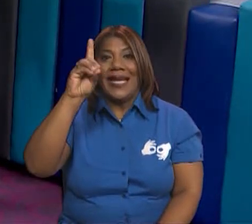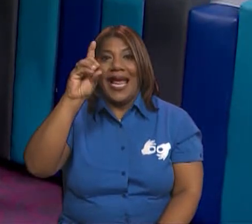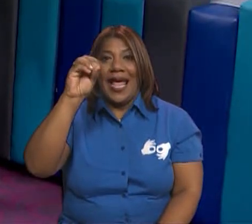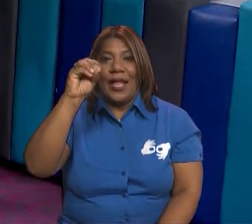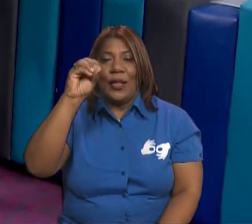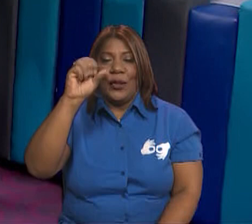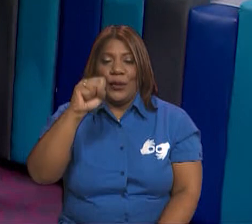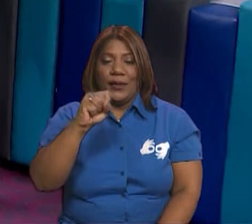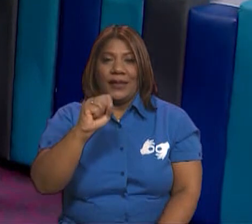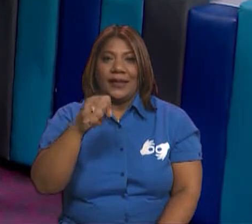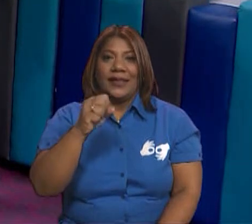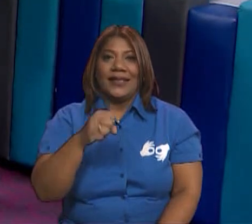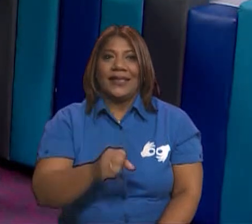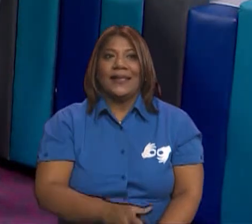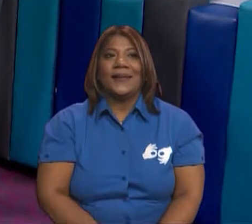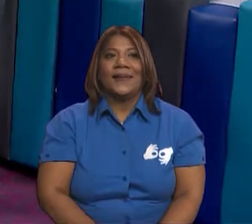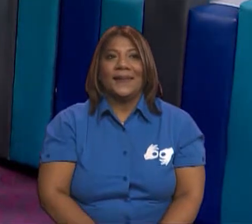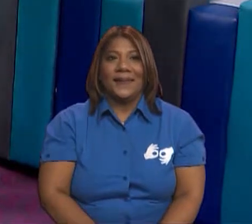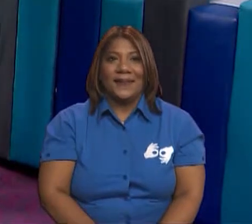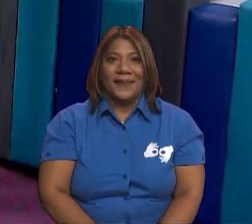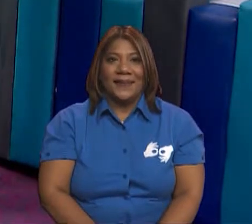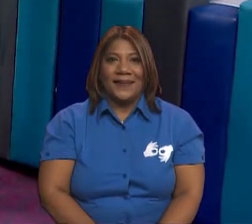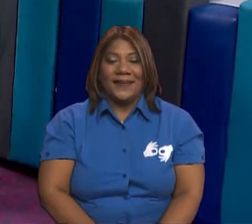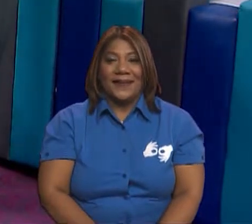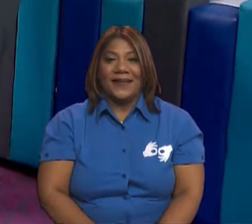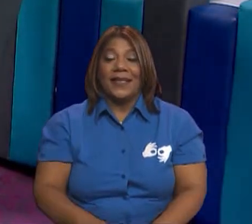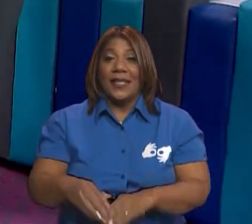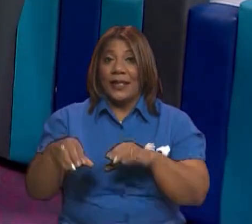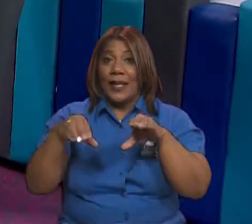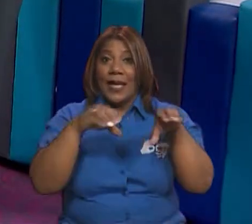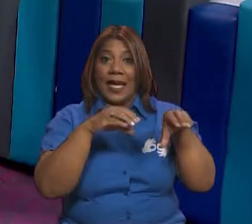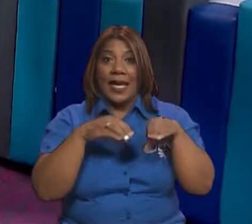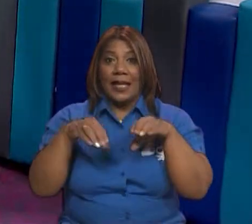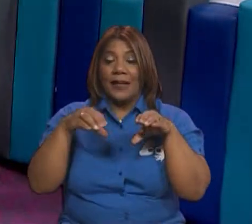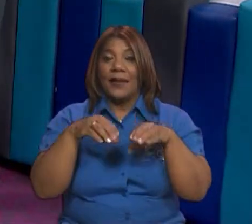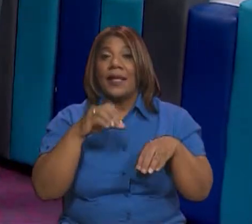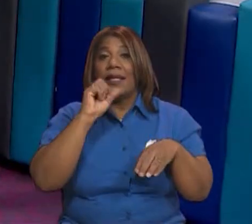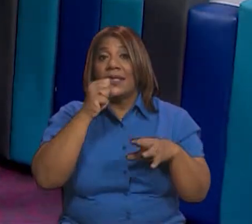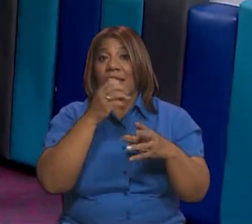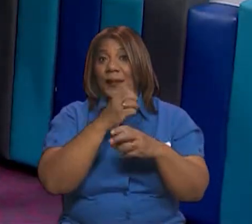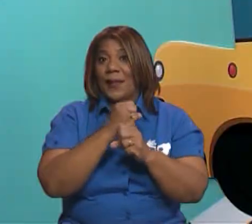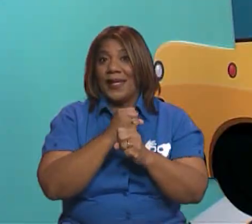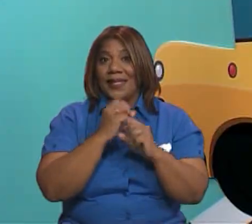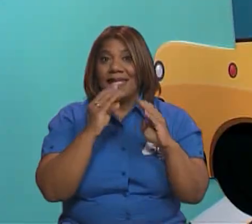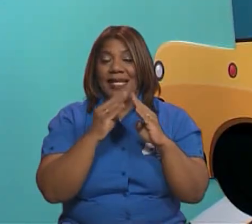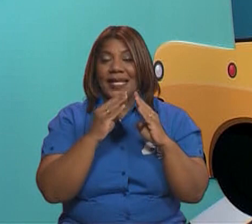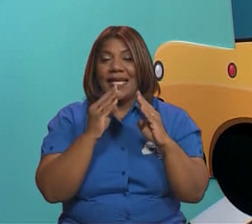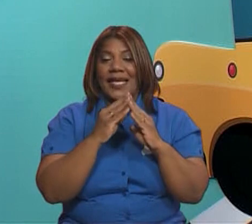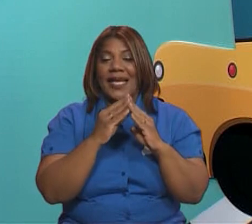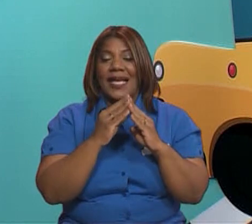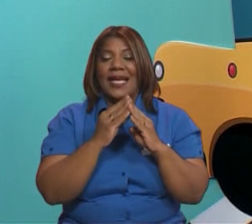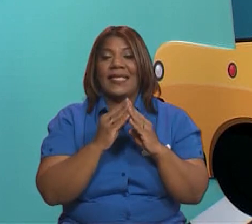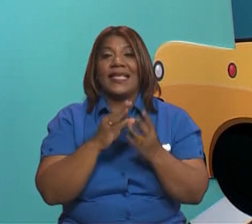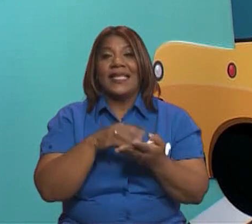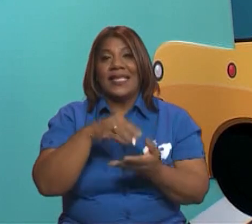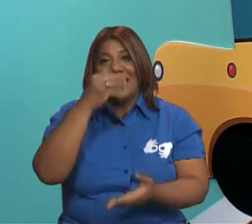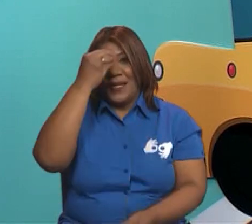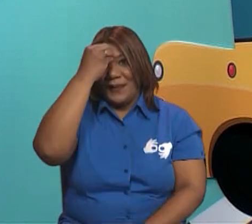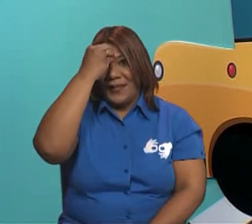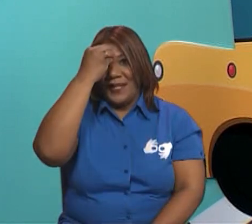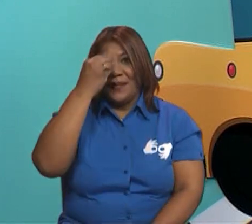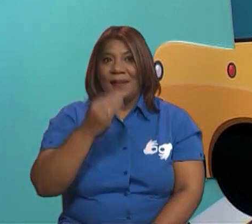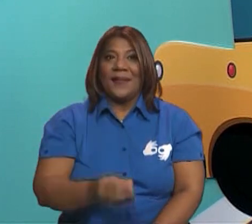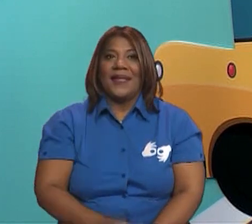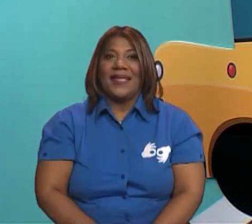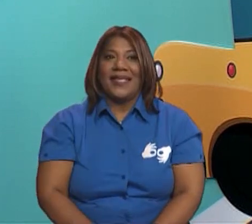en grados. Perfecto, maestra. Usted ve que son actividades que se pueden trabajar en casa y nos podemos divertir en el conjunto. Estamos aprendiendo. ¿Qué